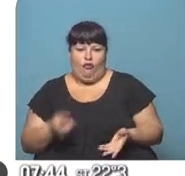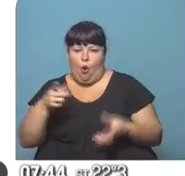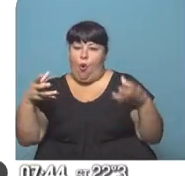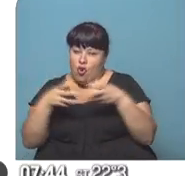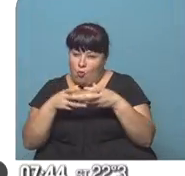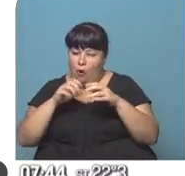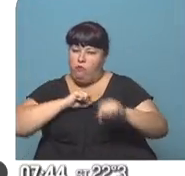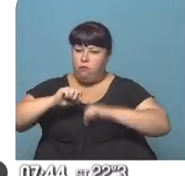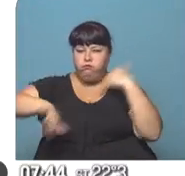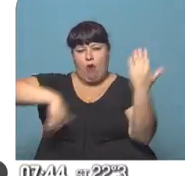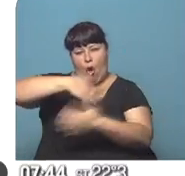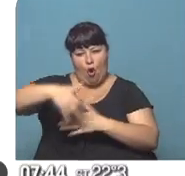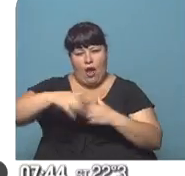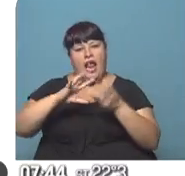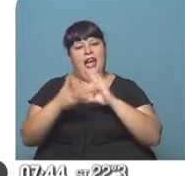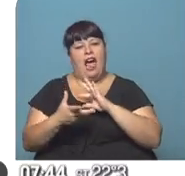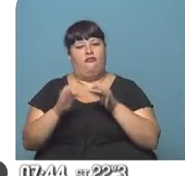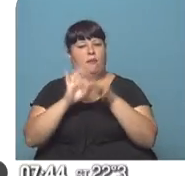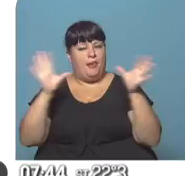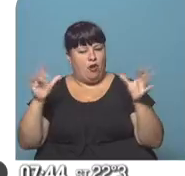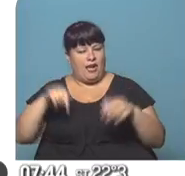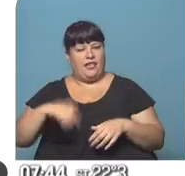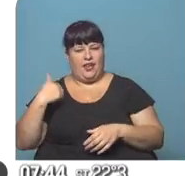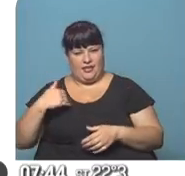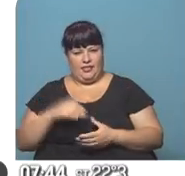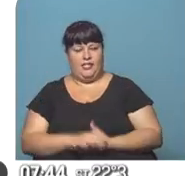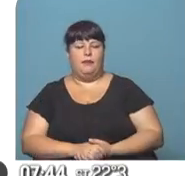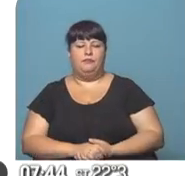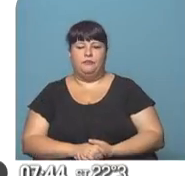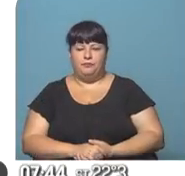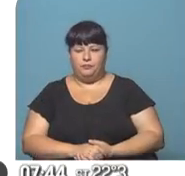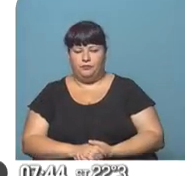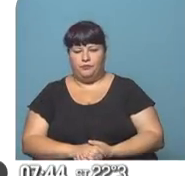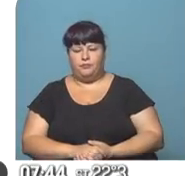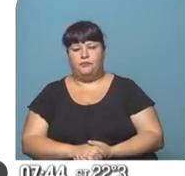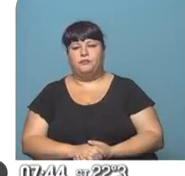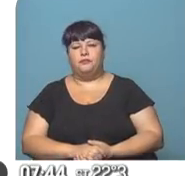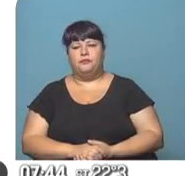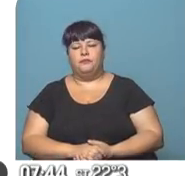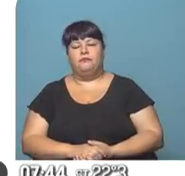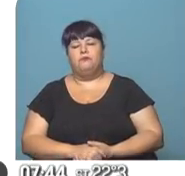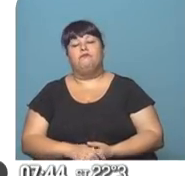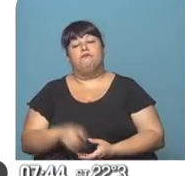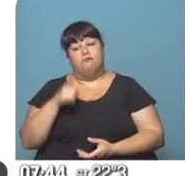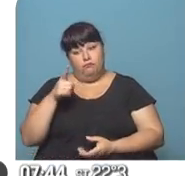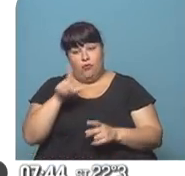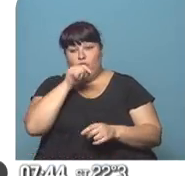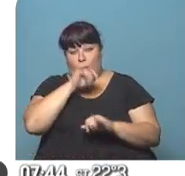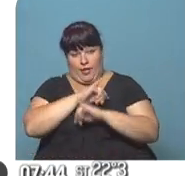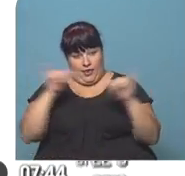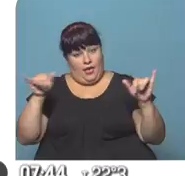permitir que un grupo de violentos desestabilice el funcionamiento de la democracia en nuestro país. Allí, vía